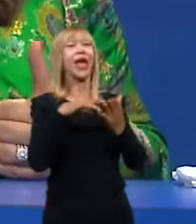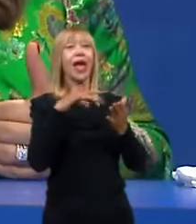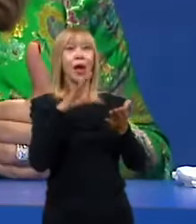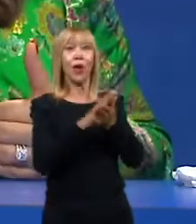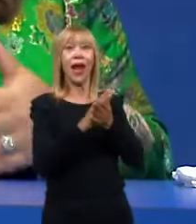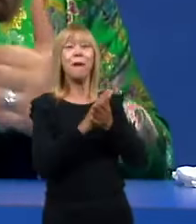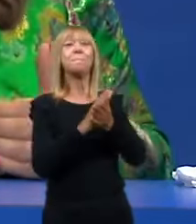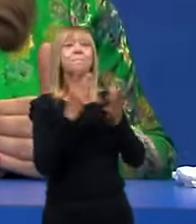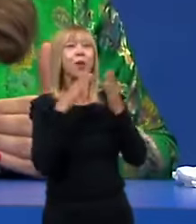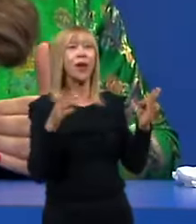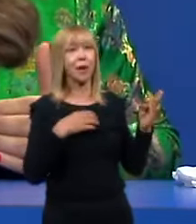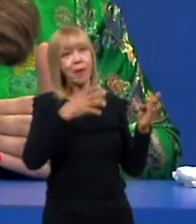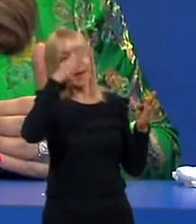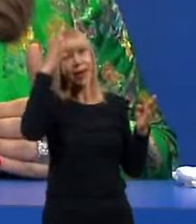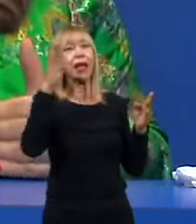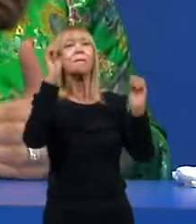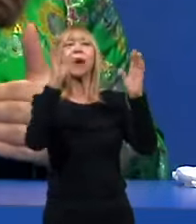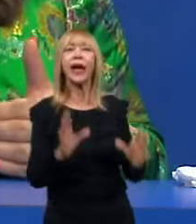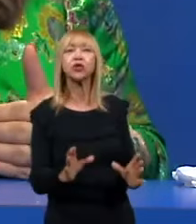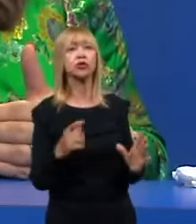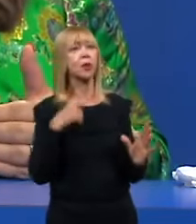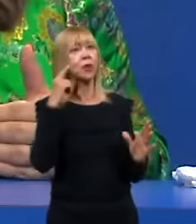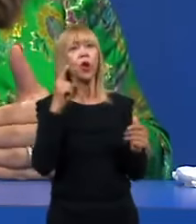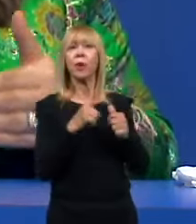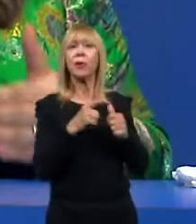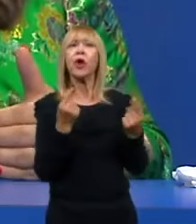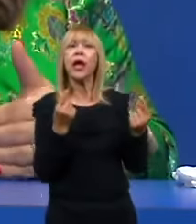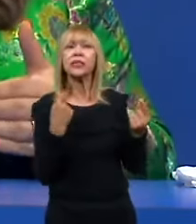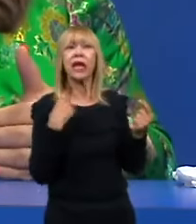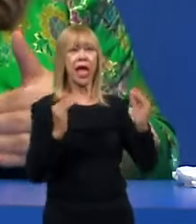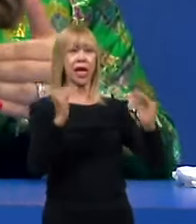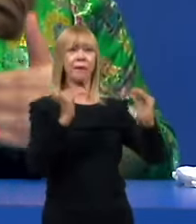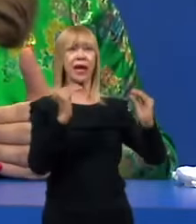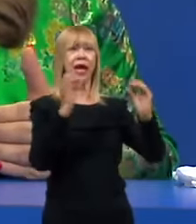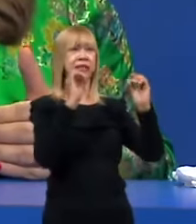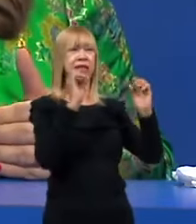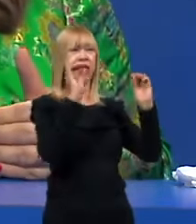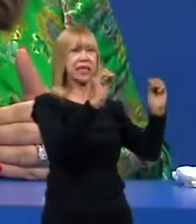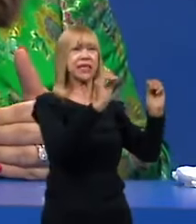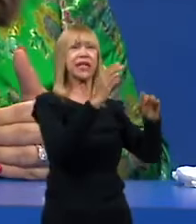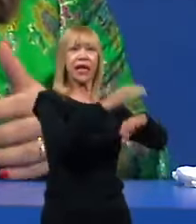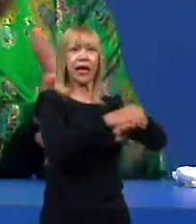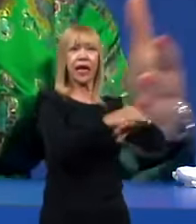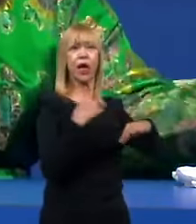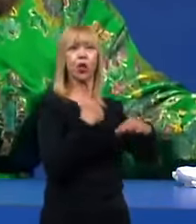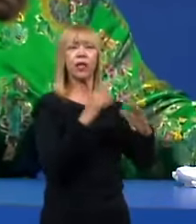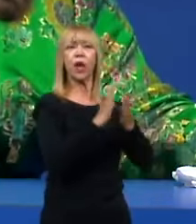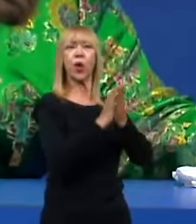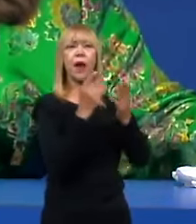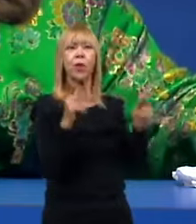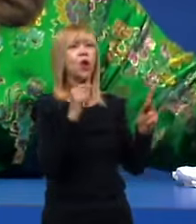y superior. Mis papás eran maestros. Yo creo que lo primero que tenemos que hacer es equiparar la enseñanza del inglés en nuestras escuelas públicas, que no